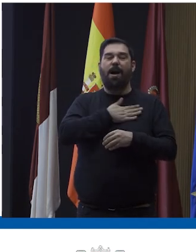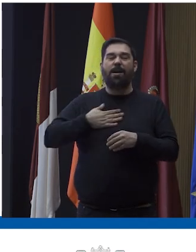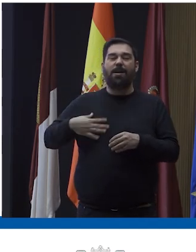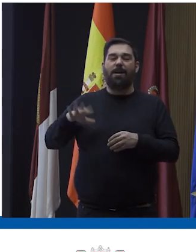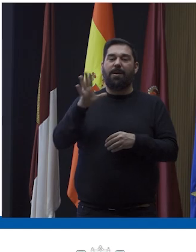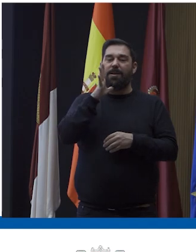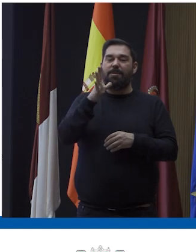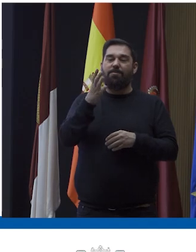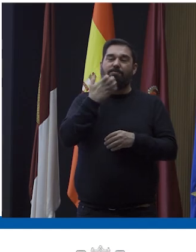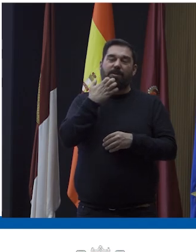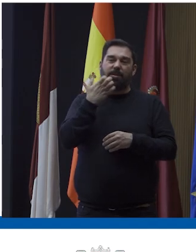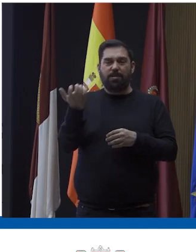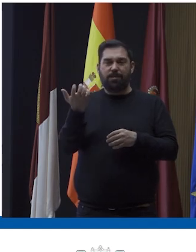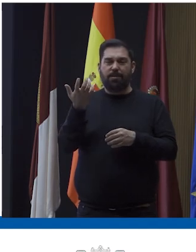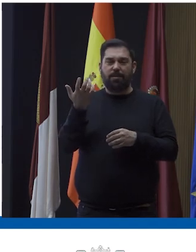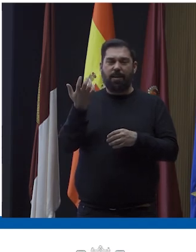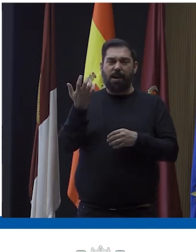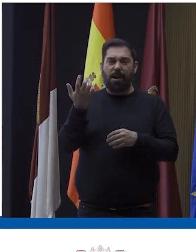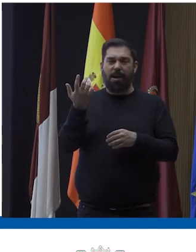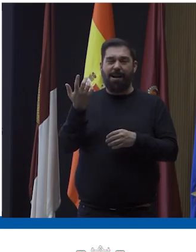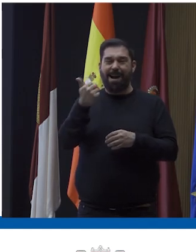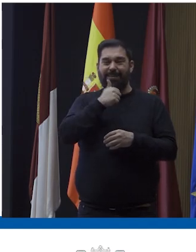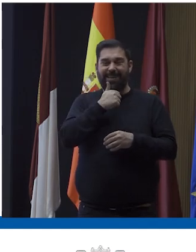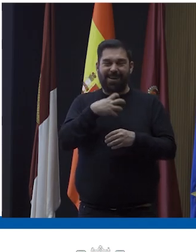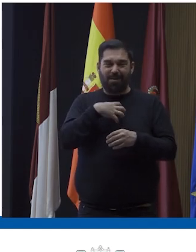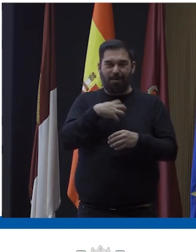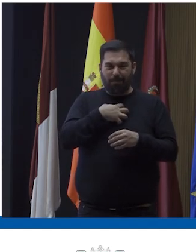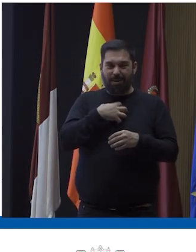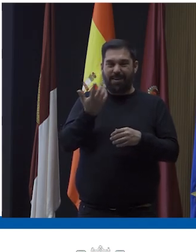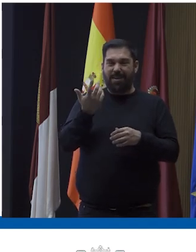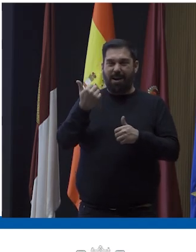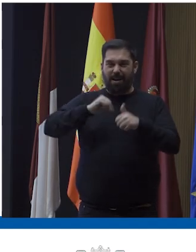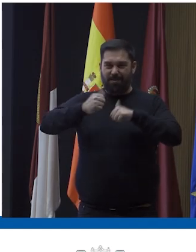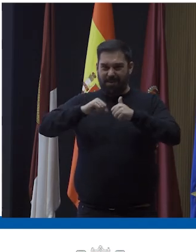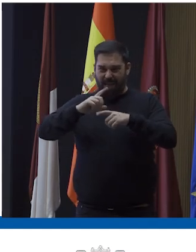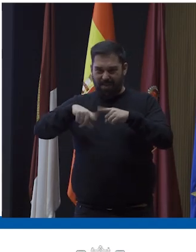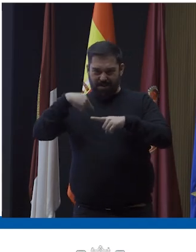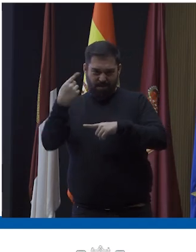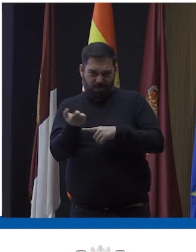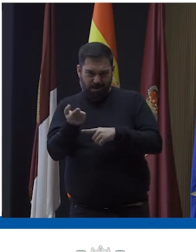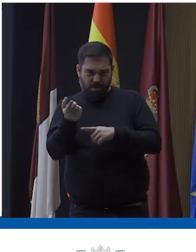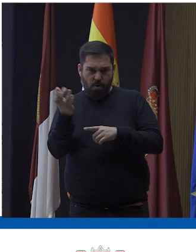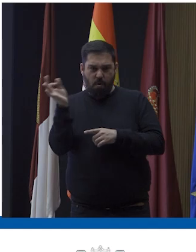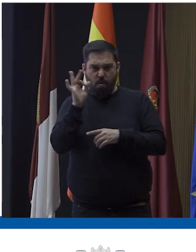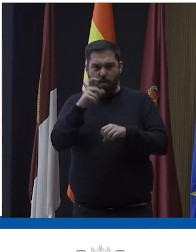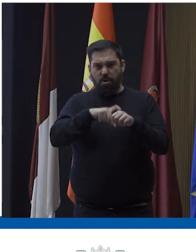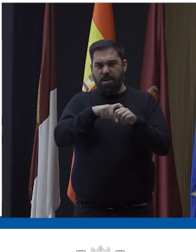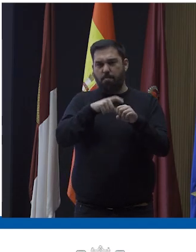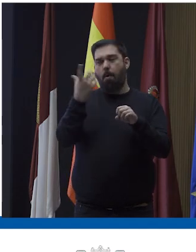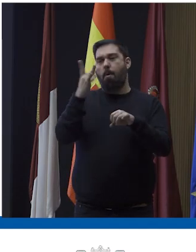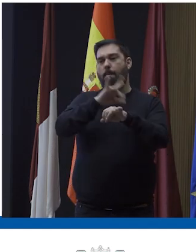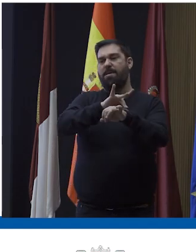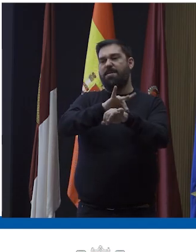prolapsos, tanto de vejiga como de útero, tienen forzosamente que terminar en cirugía o este tipo de